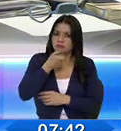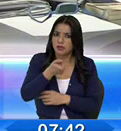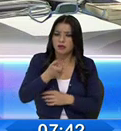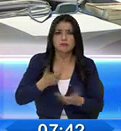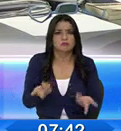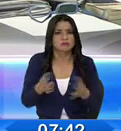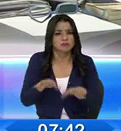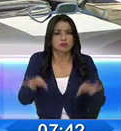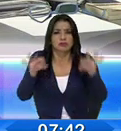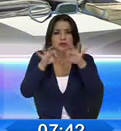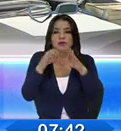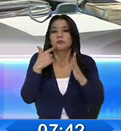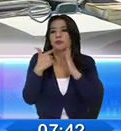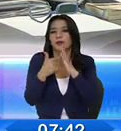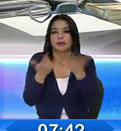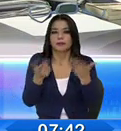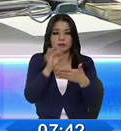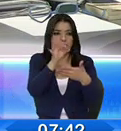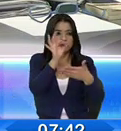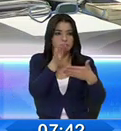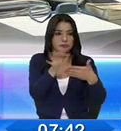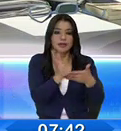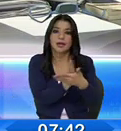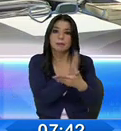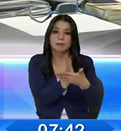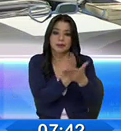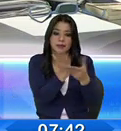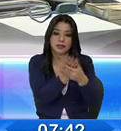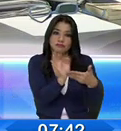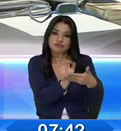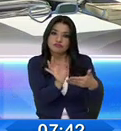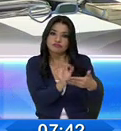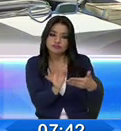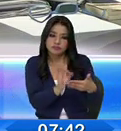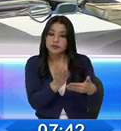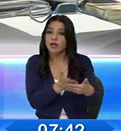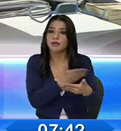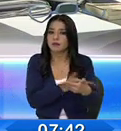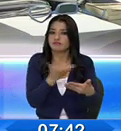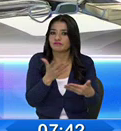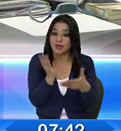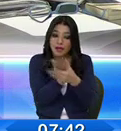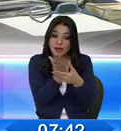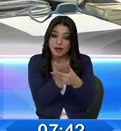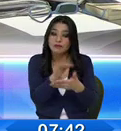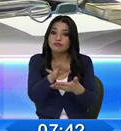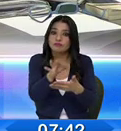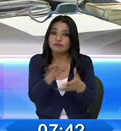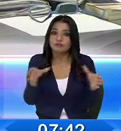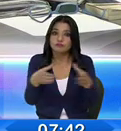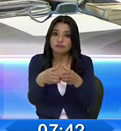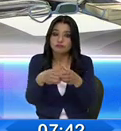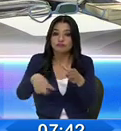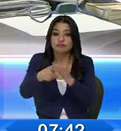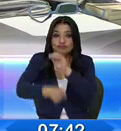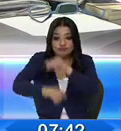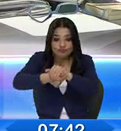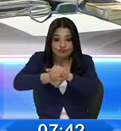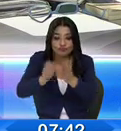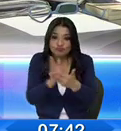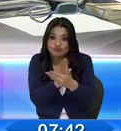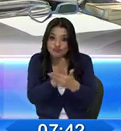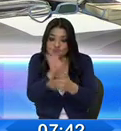tan básico como cuando se califican las carpetas que es lo que no pasaba antes porque las carpetas se calificaban entre cuatro paredes